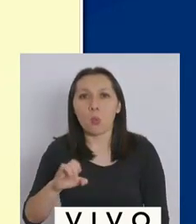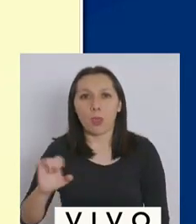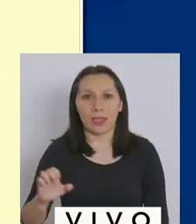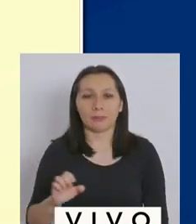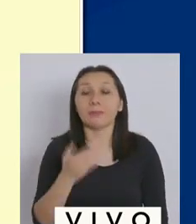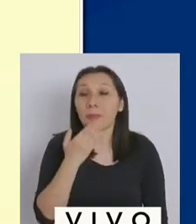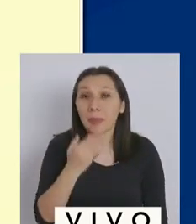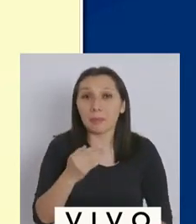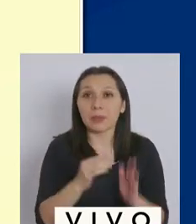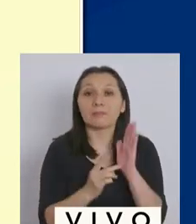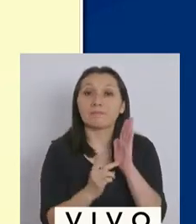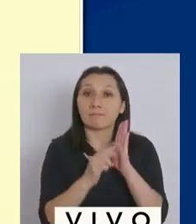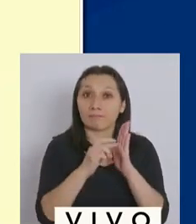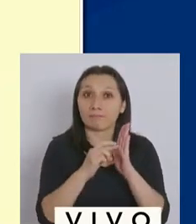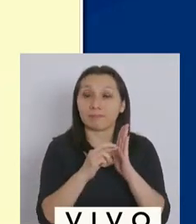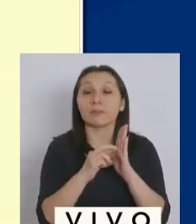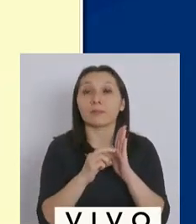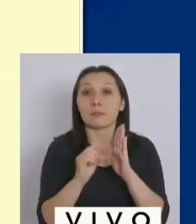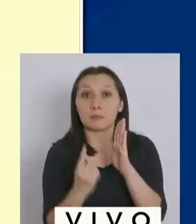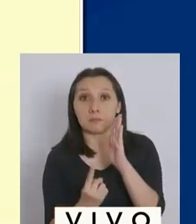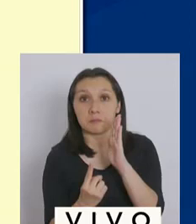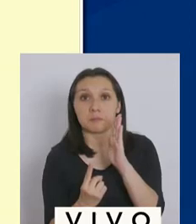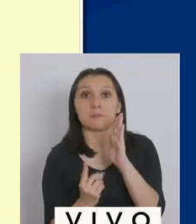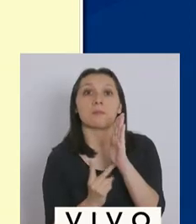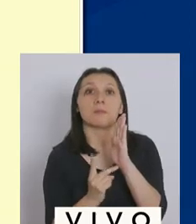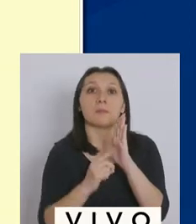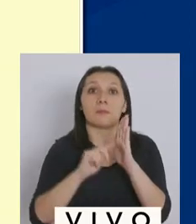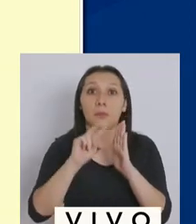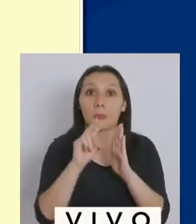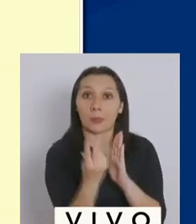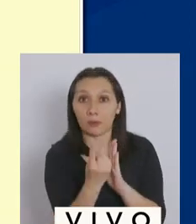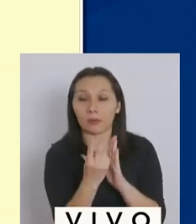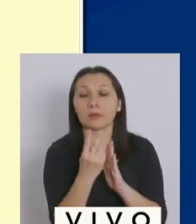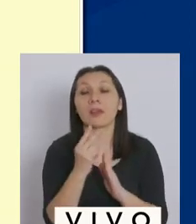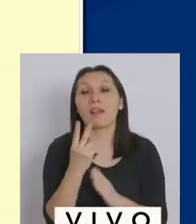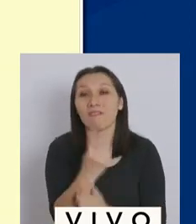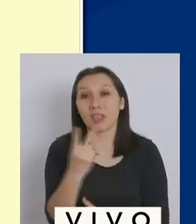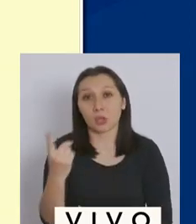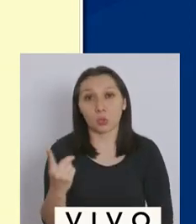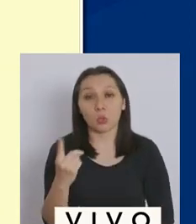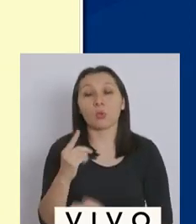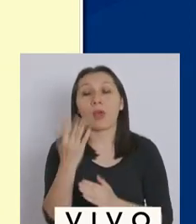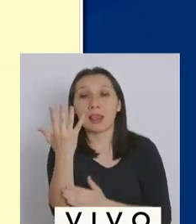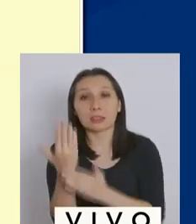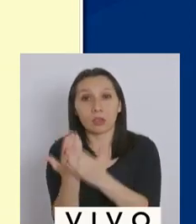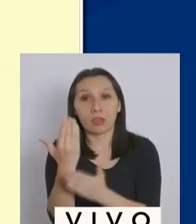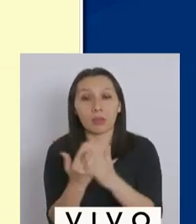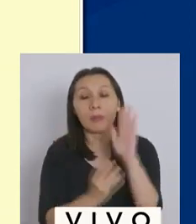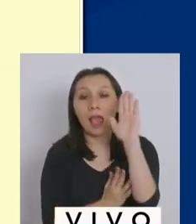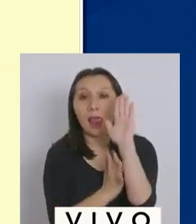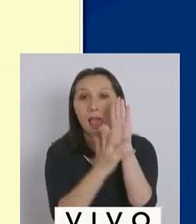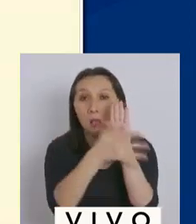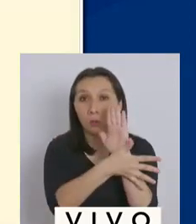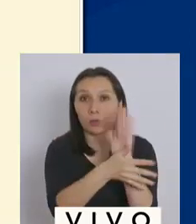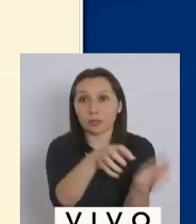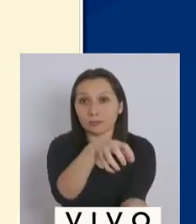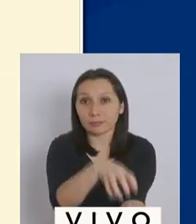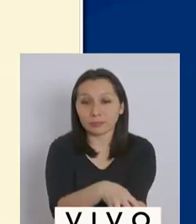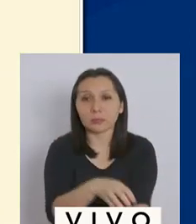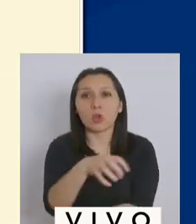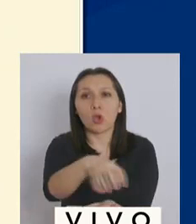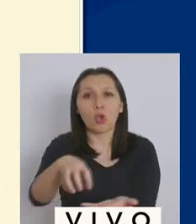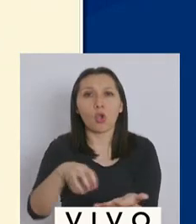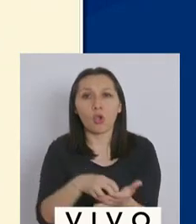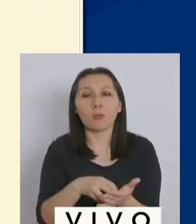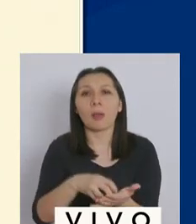transición también a partir del día lunes 21 a las 5 de la mañana en la región de la Araucanía, las comunas